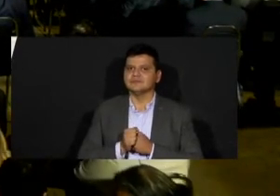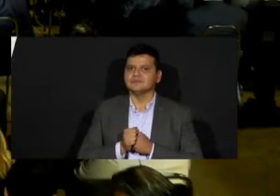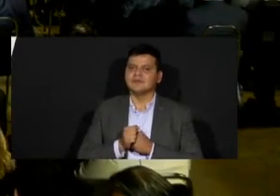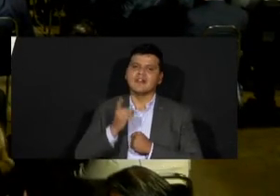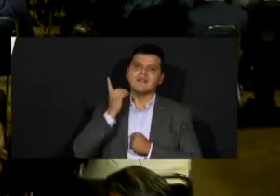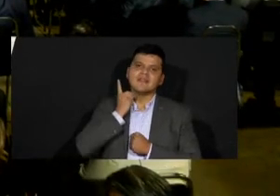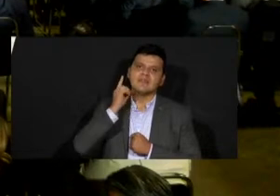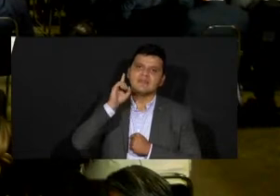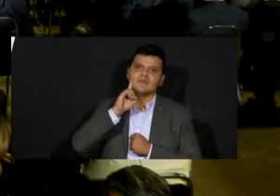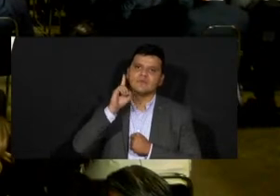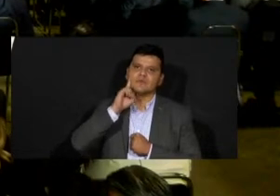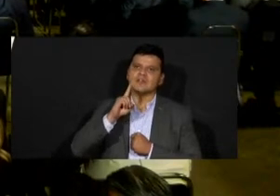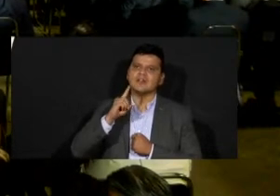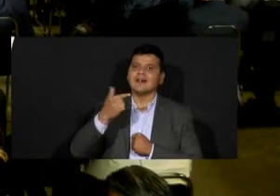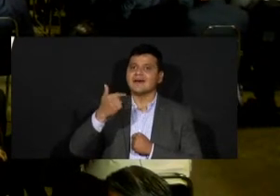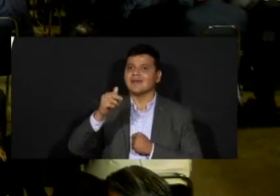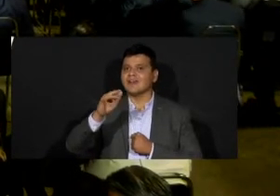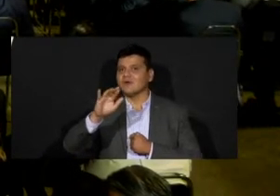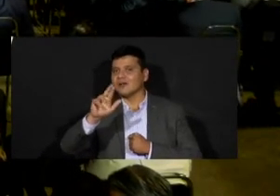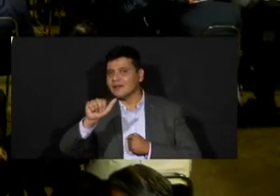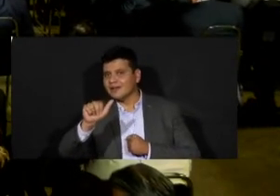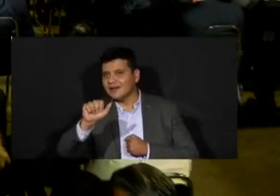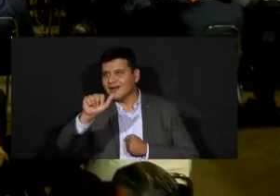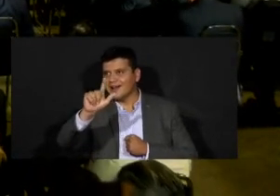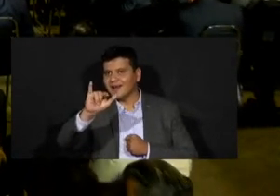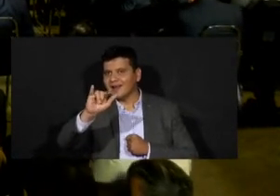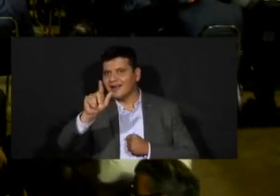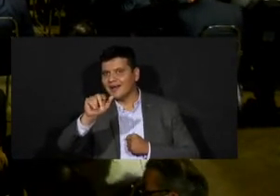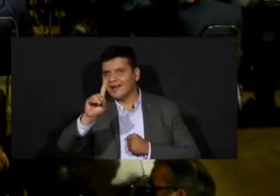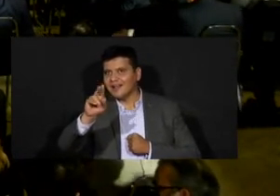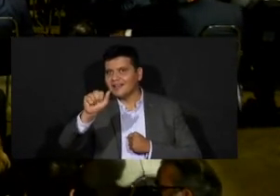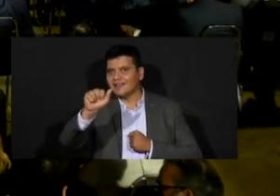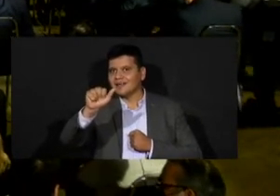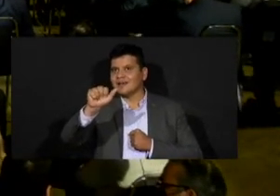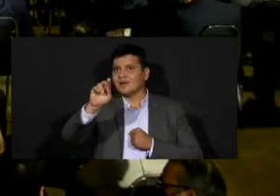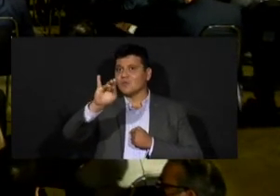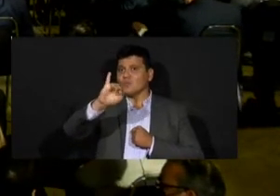Diputada Georgina Alejandra Bujanda Ríos.